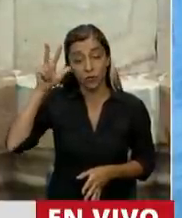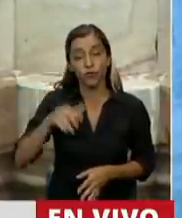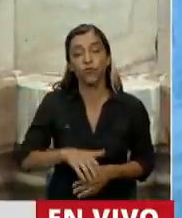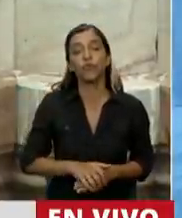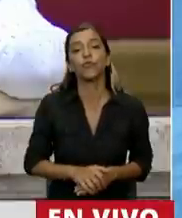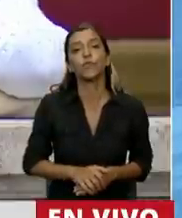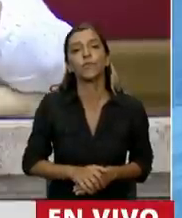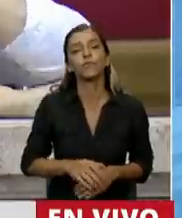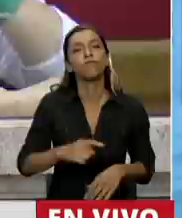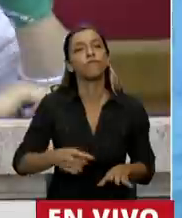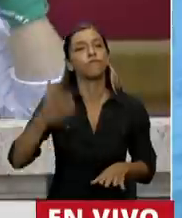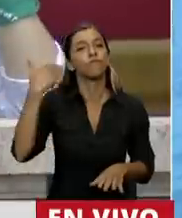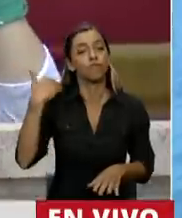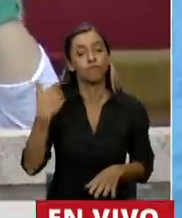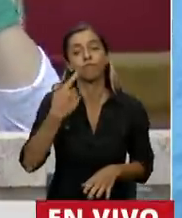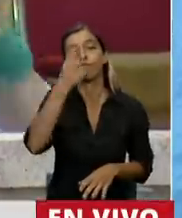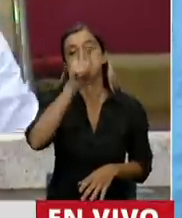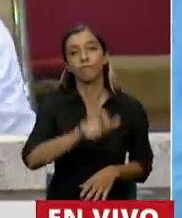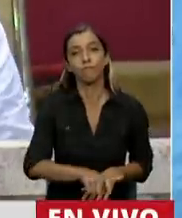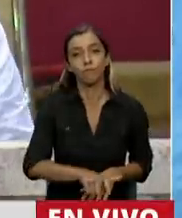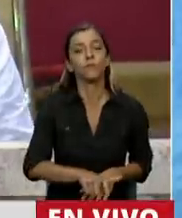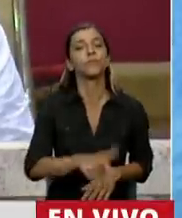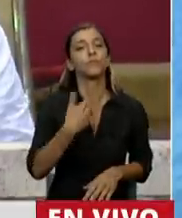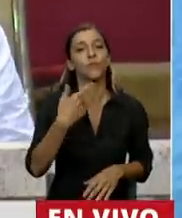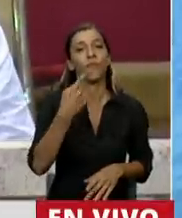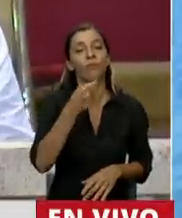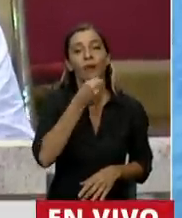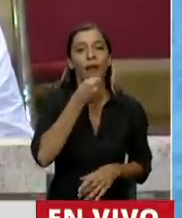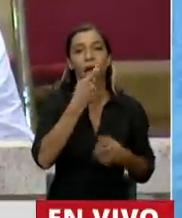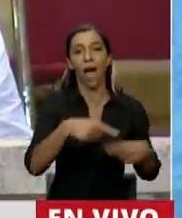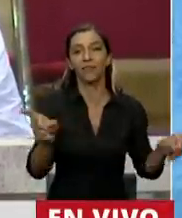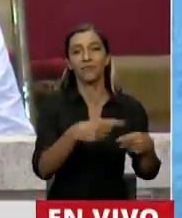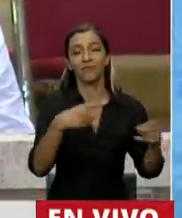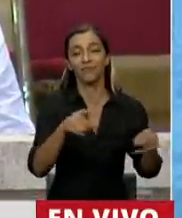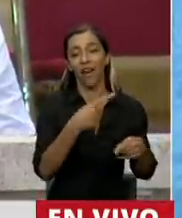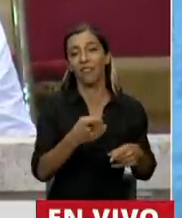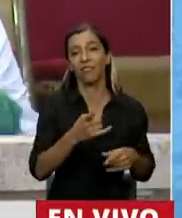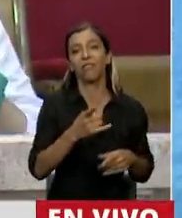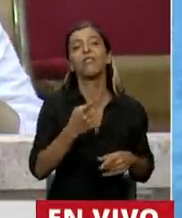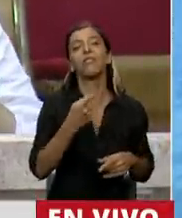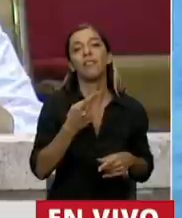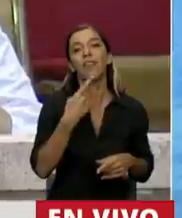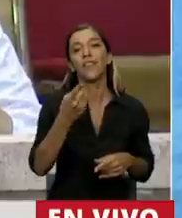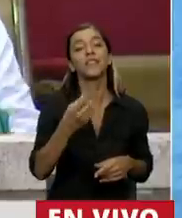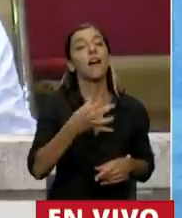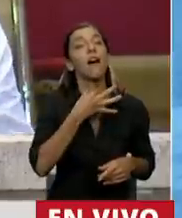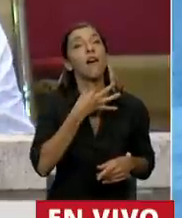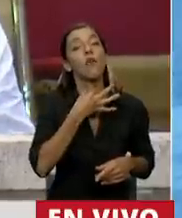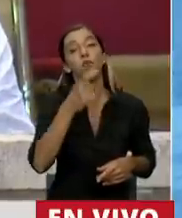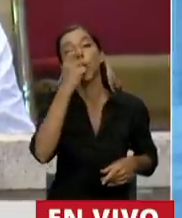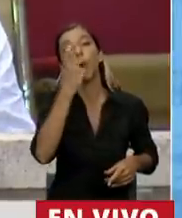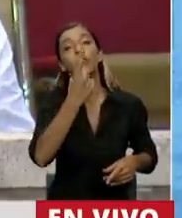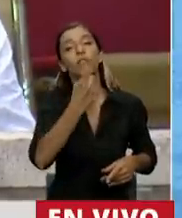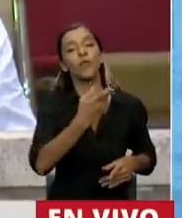cordillera, el cantautor Fernando Ubiergo, con su canción Cuando Agosto Era 21, denunciaba